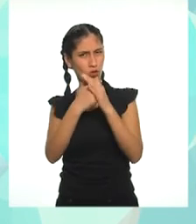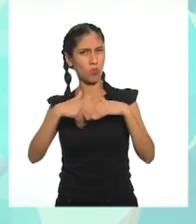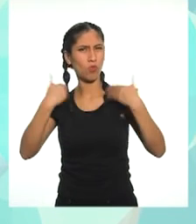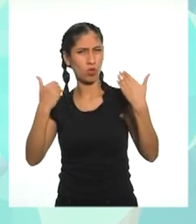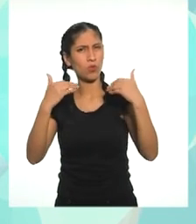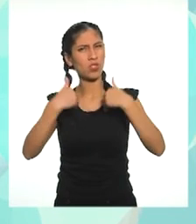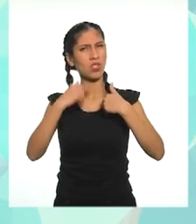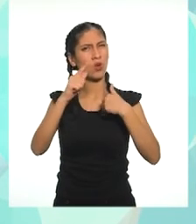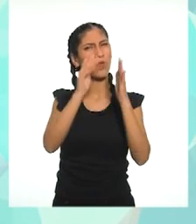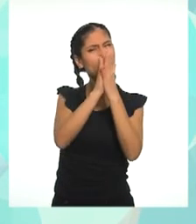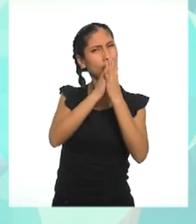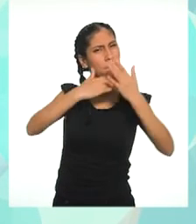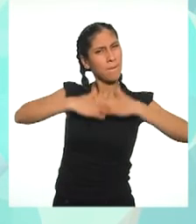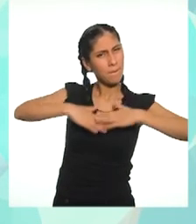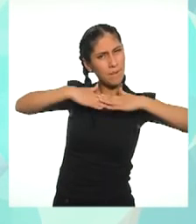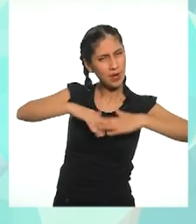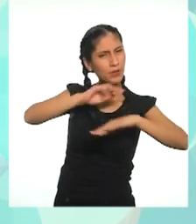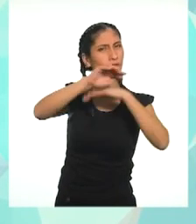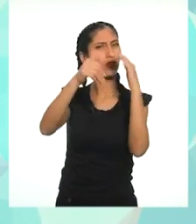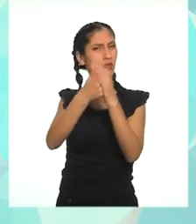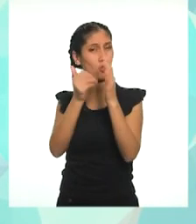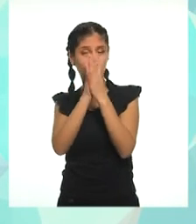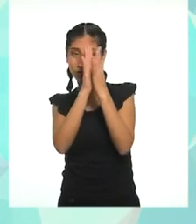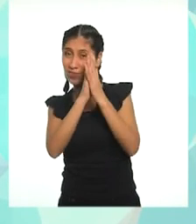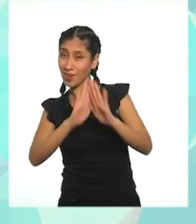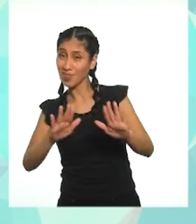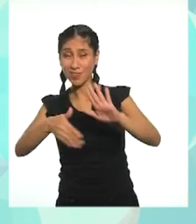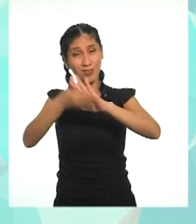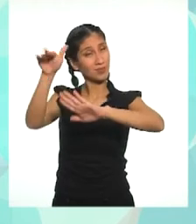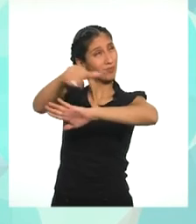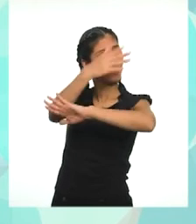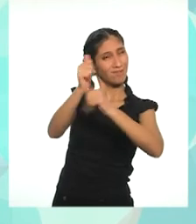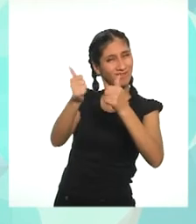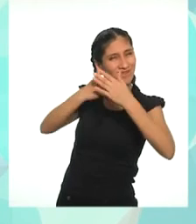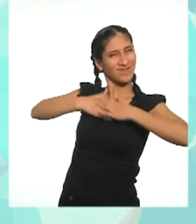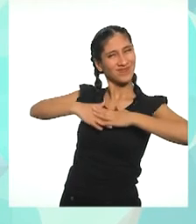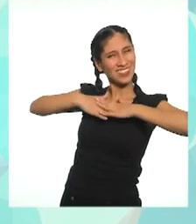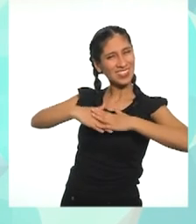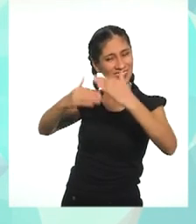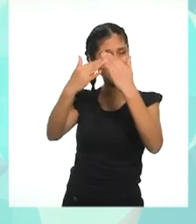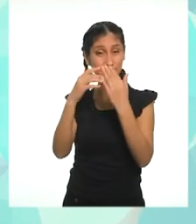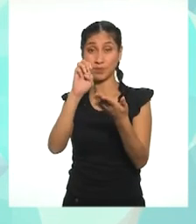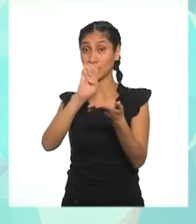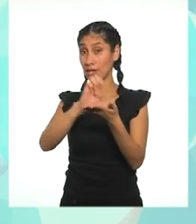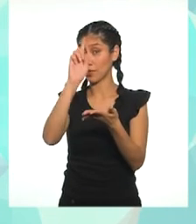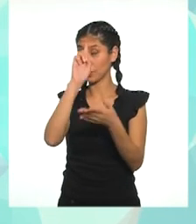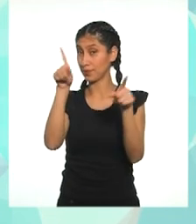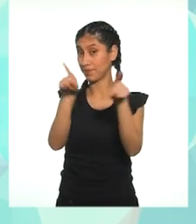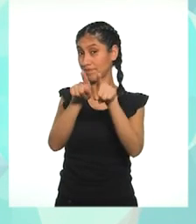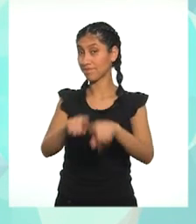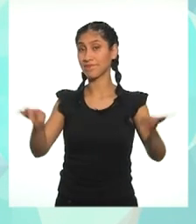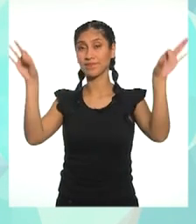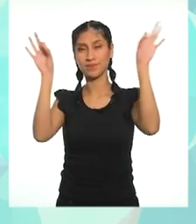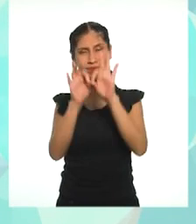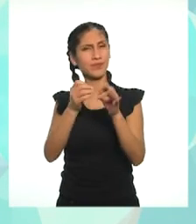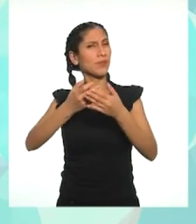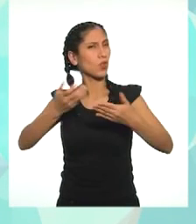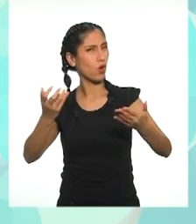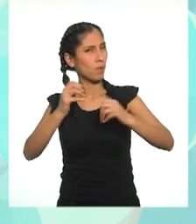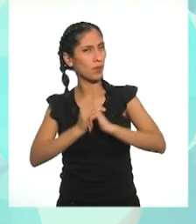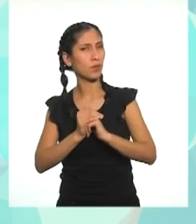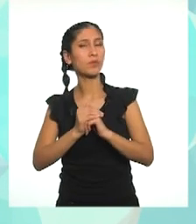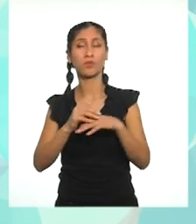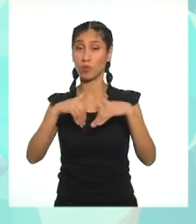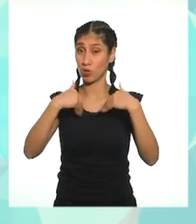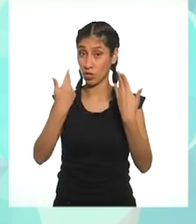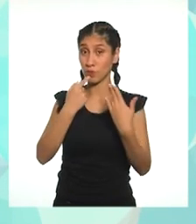paz, donde todos podamos salir tranquilos y sin miedo. La educación también es muy importante, por ende,